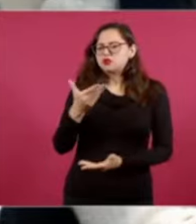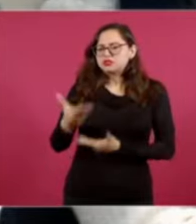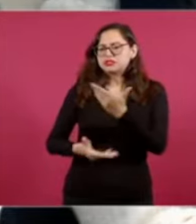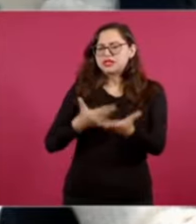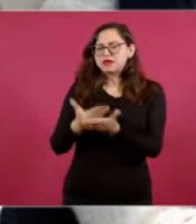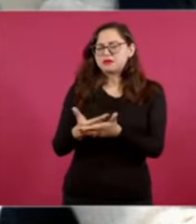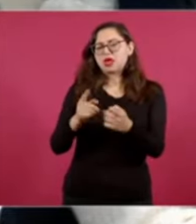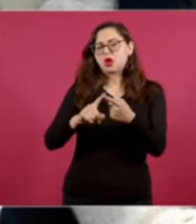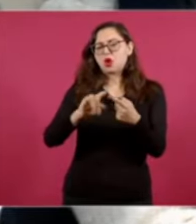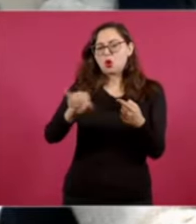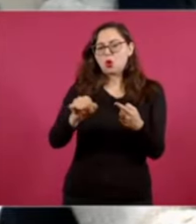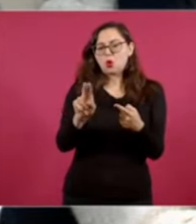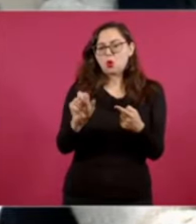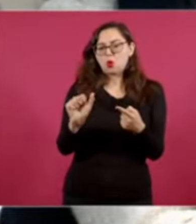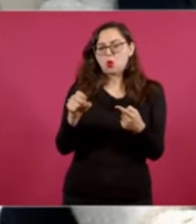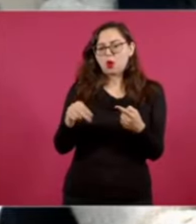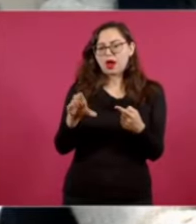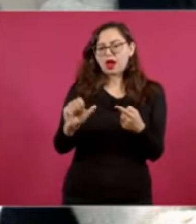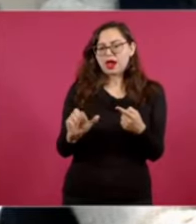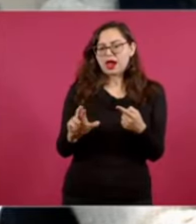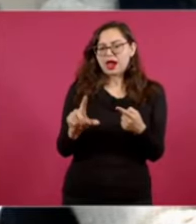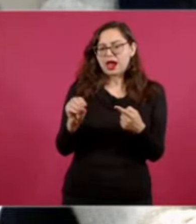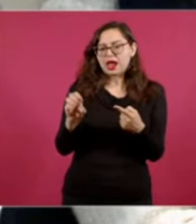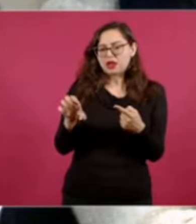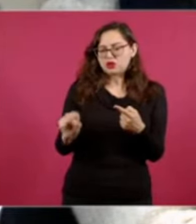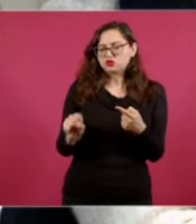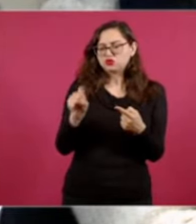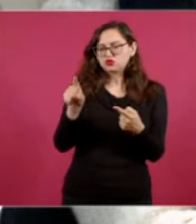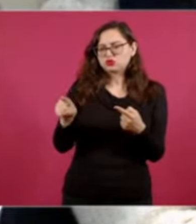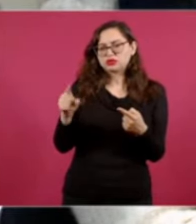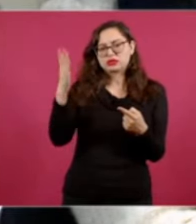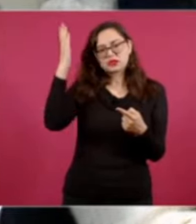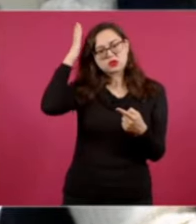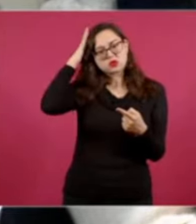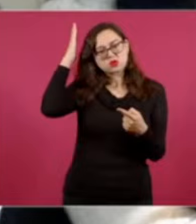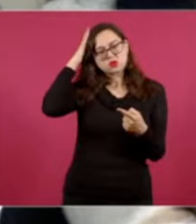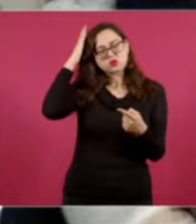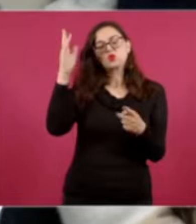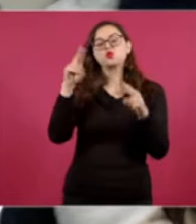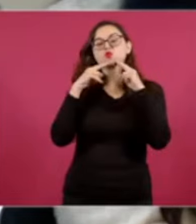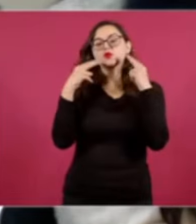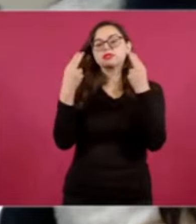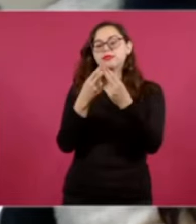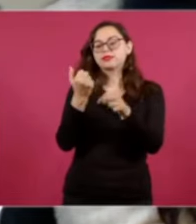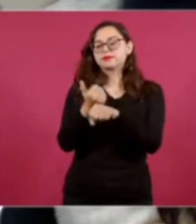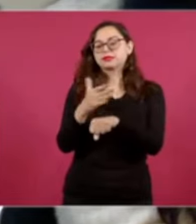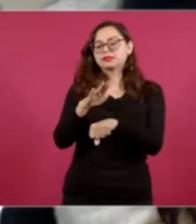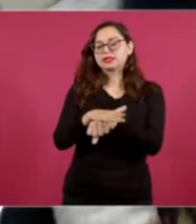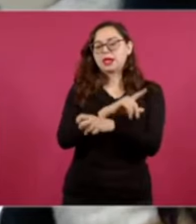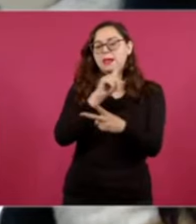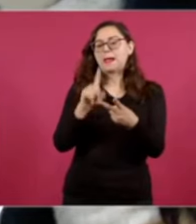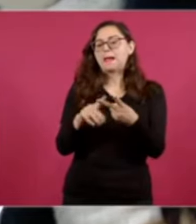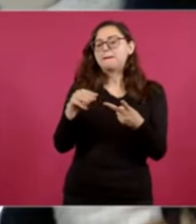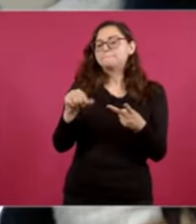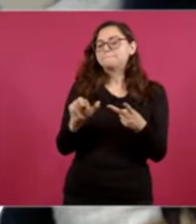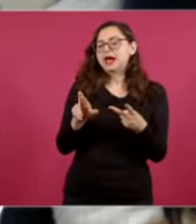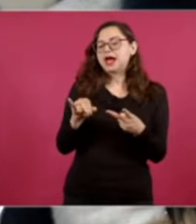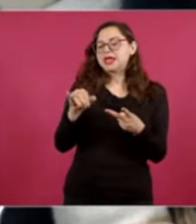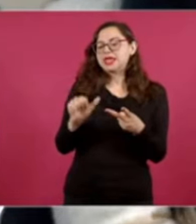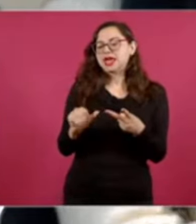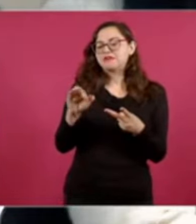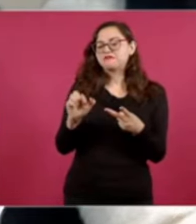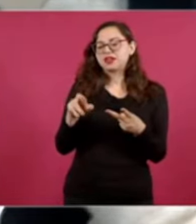Cardona Aldave, que fue recientemente nombrado como titular de la Unidad de Administración y Finanzas, y María Fernanda